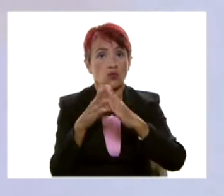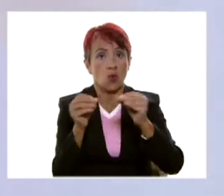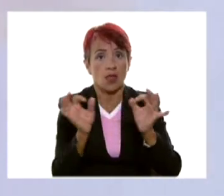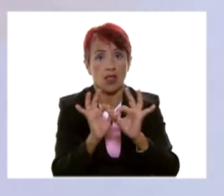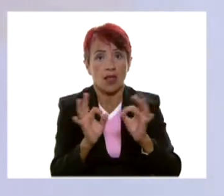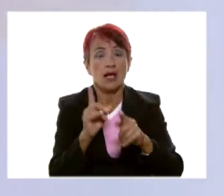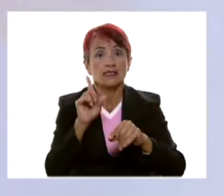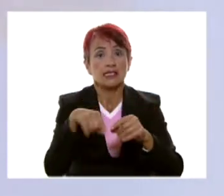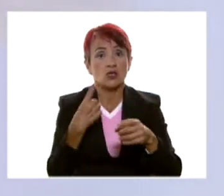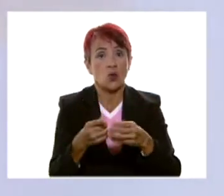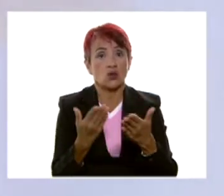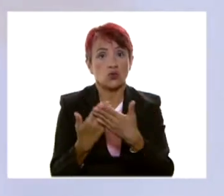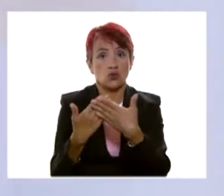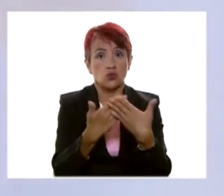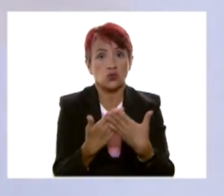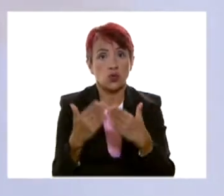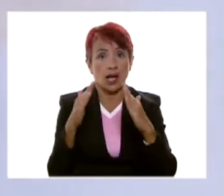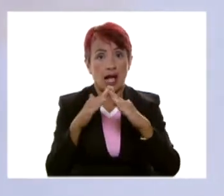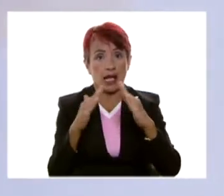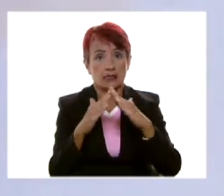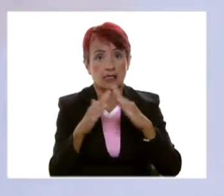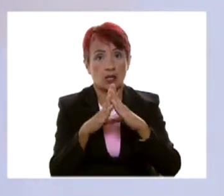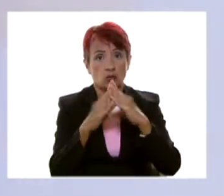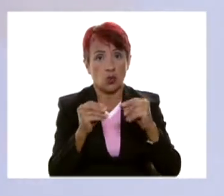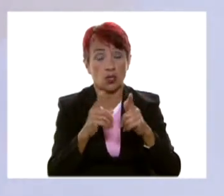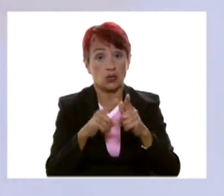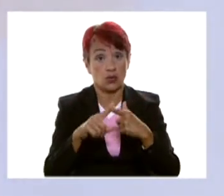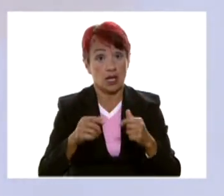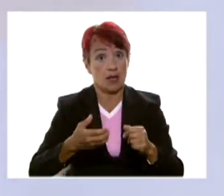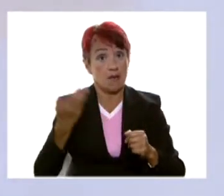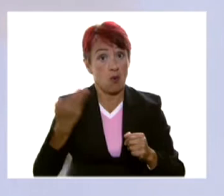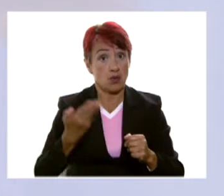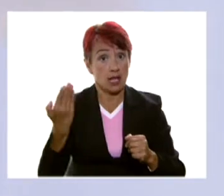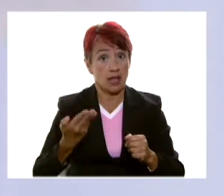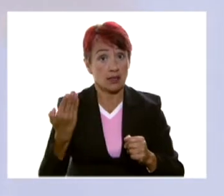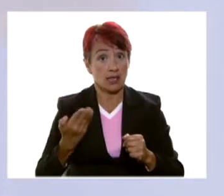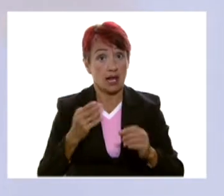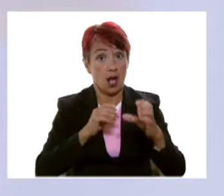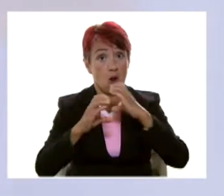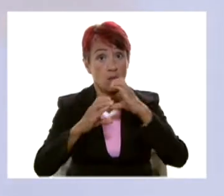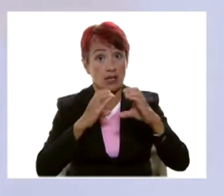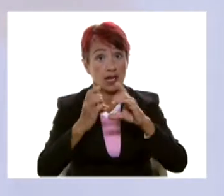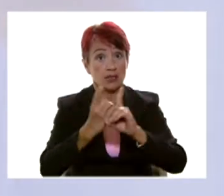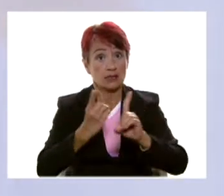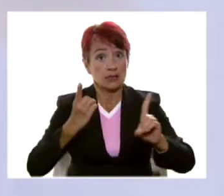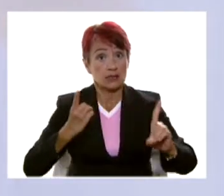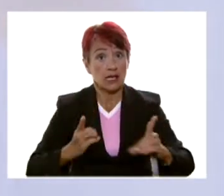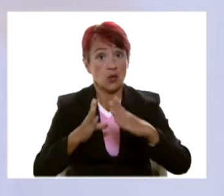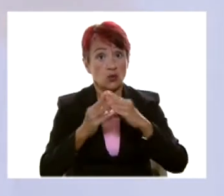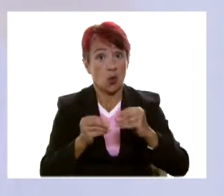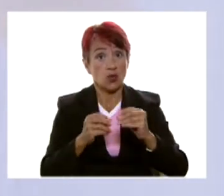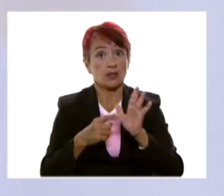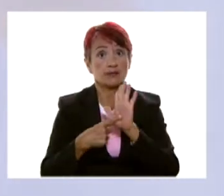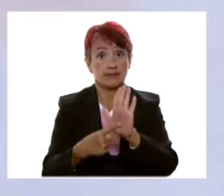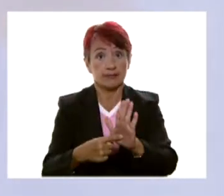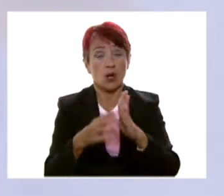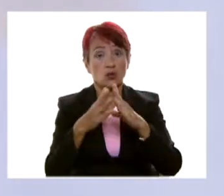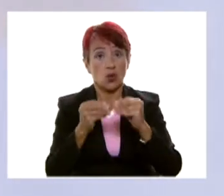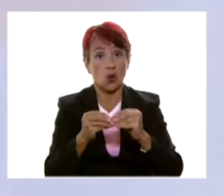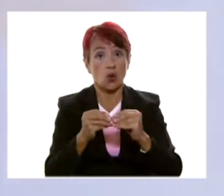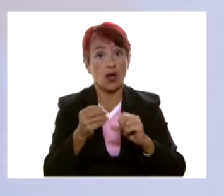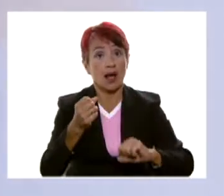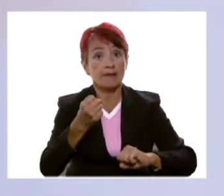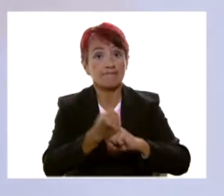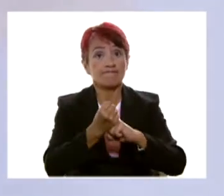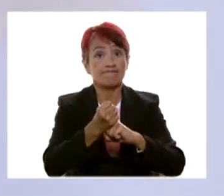y en cuanto al aprendizaje que debe estar obteniendo. Entonces es importante saber que la comunicación a distancia se está implementando y es a